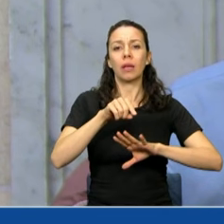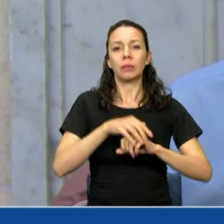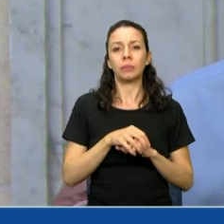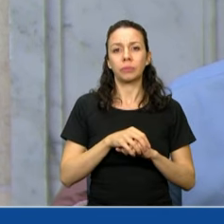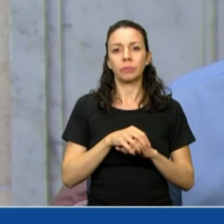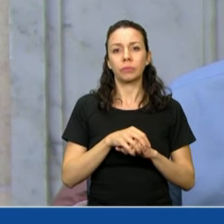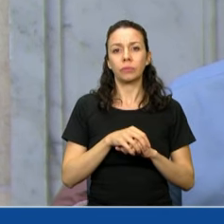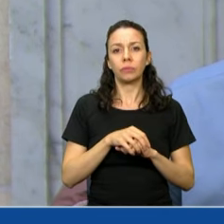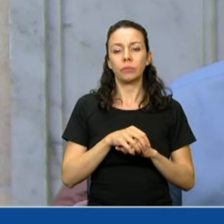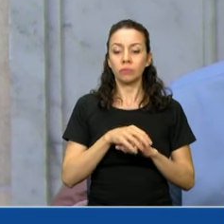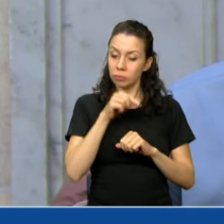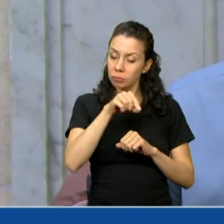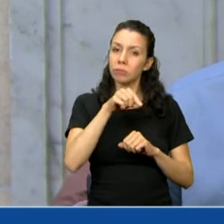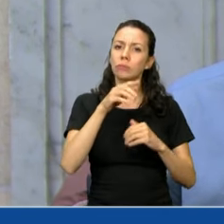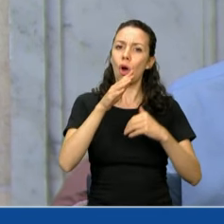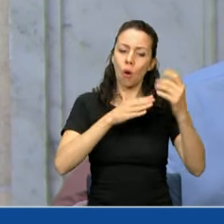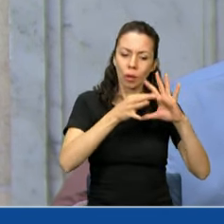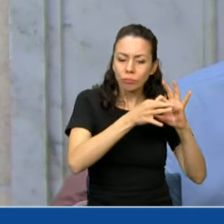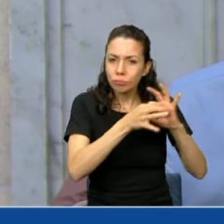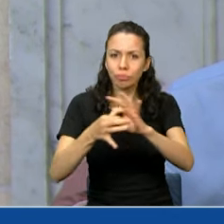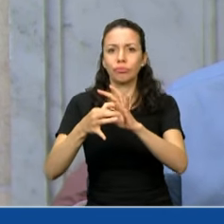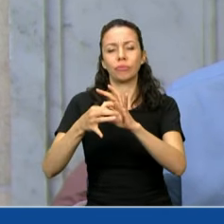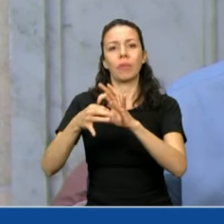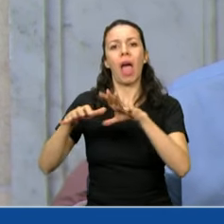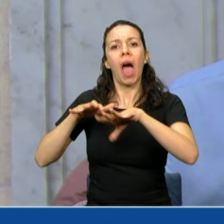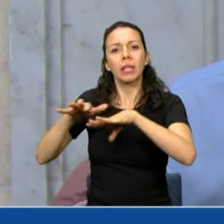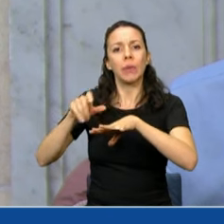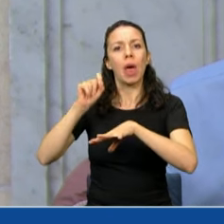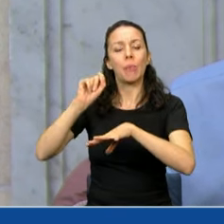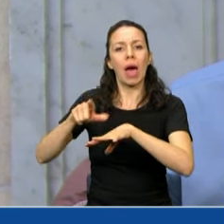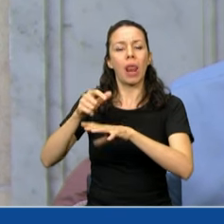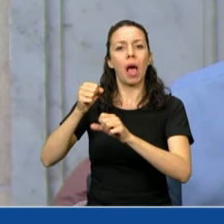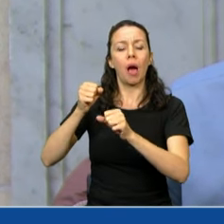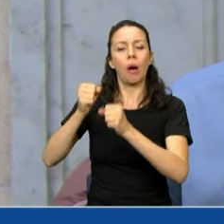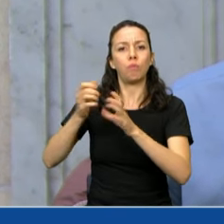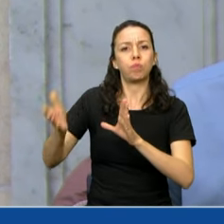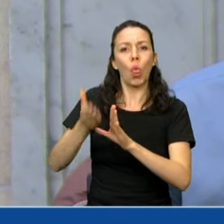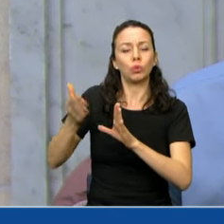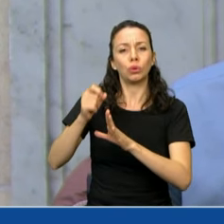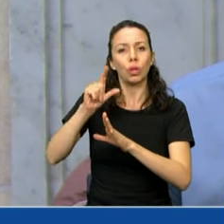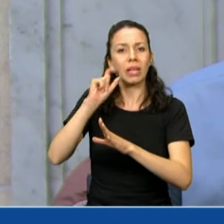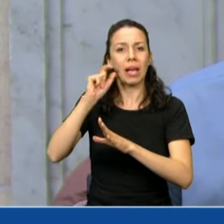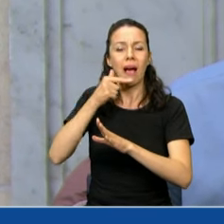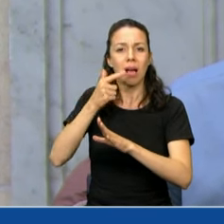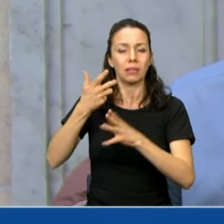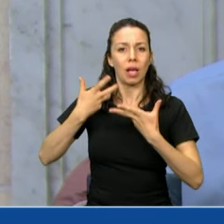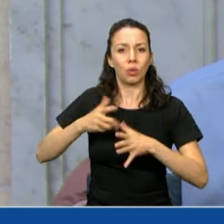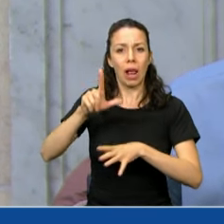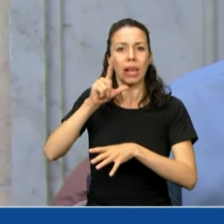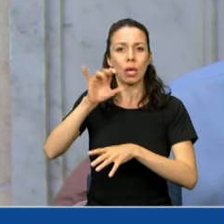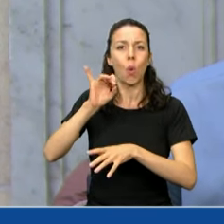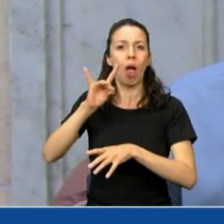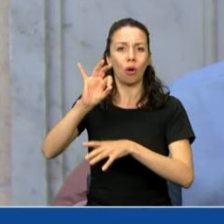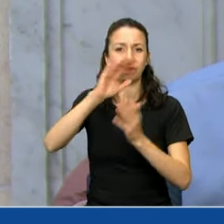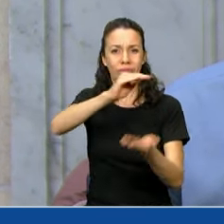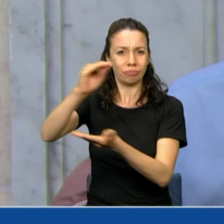claramente relacionadas con la actividad del gas natural licuado que esté comprendida en el transporte que esté